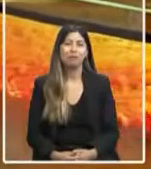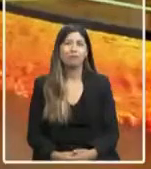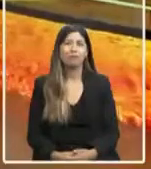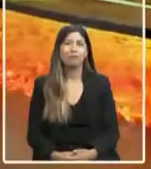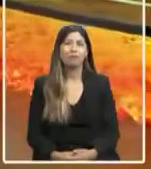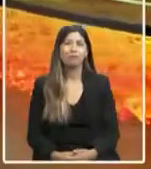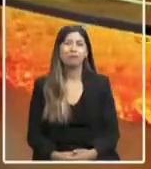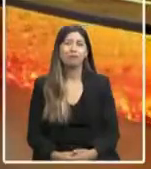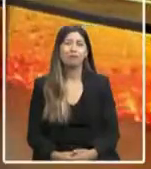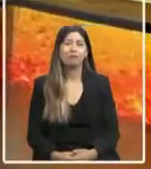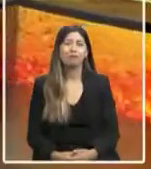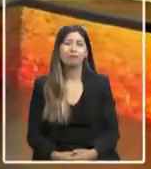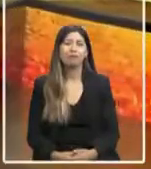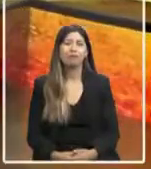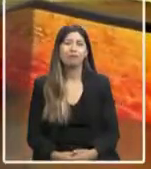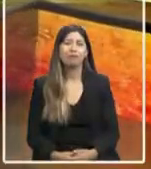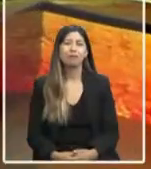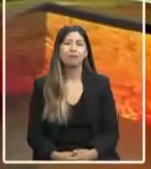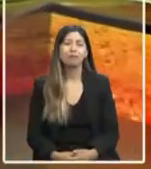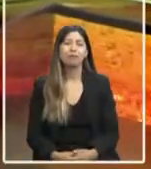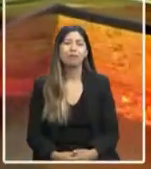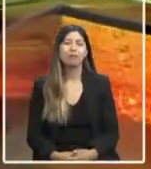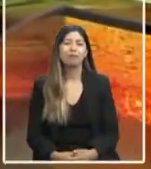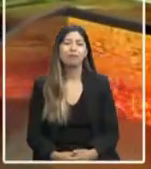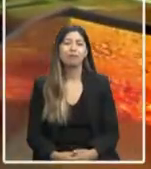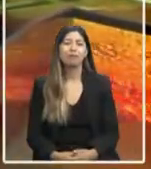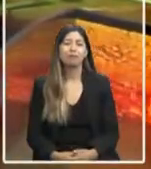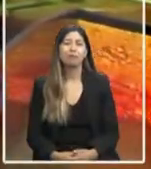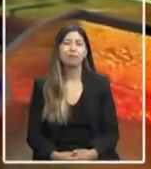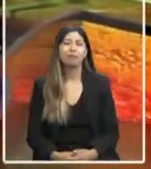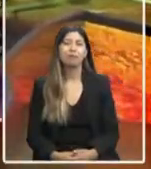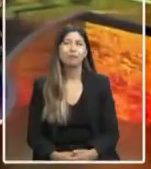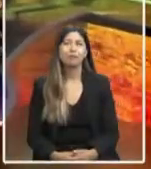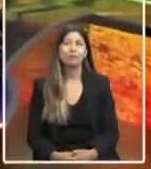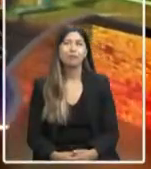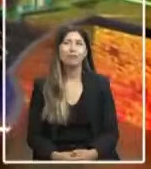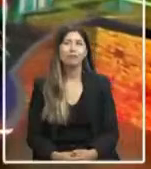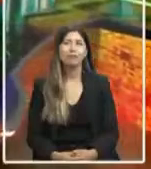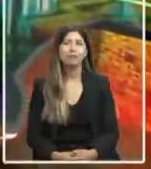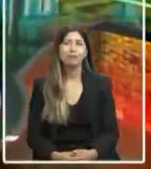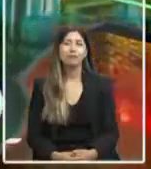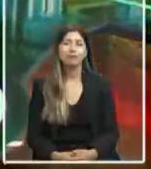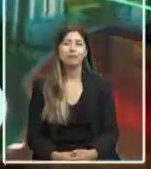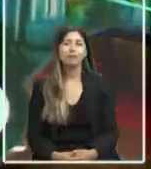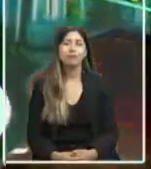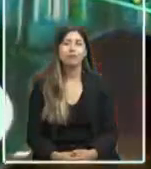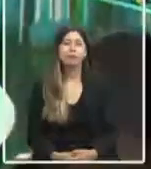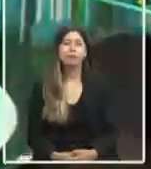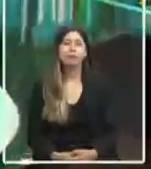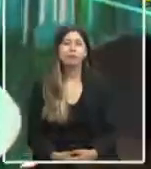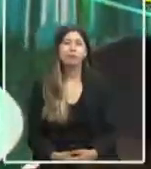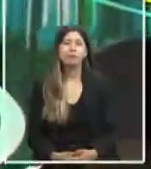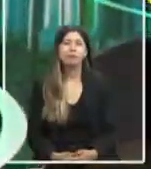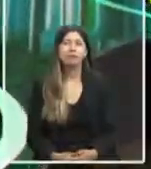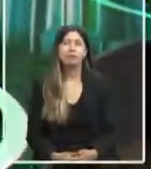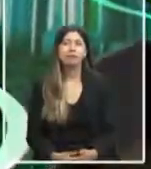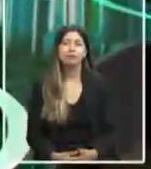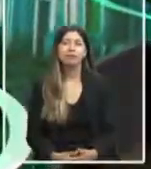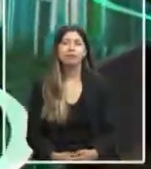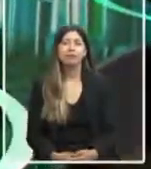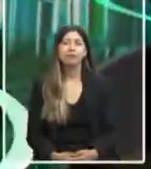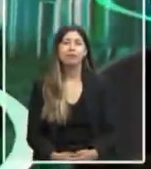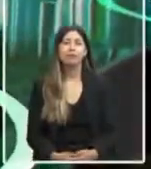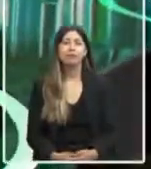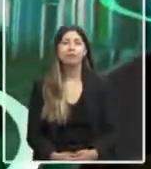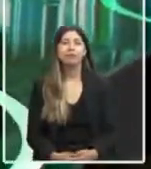Queremos agradecer esta nueva exposición de la doctora May con esta comprensión de la evolución